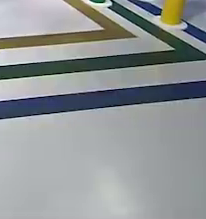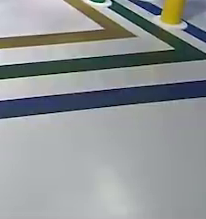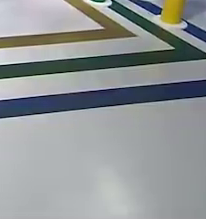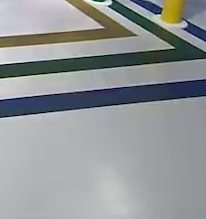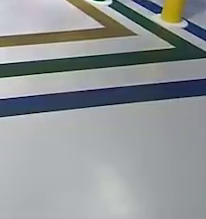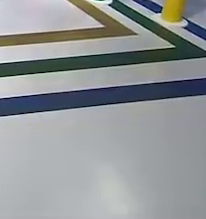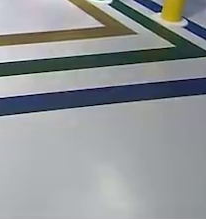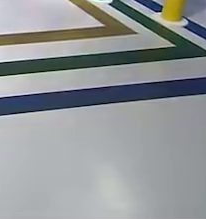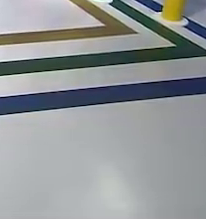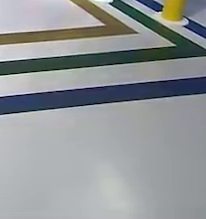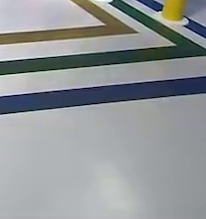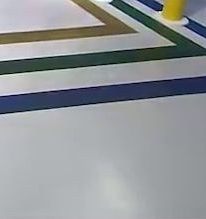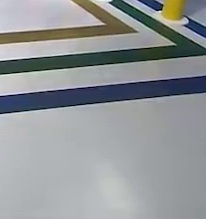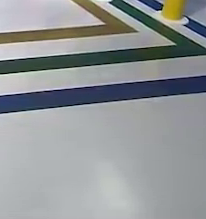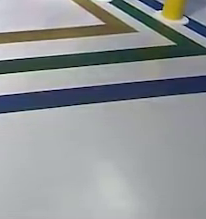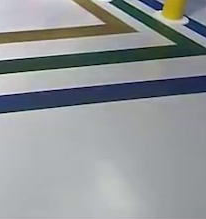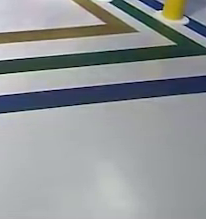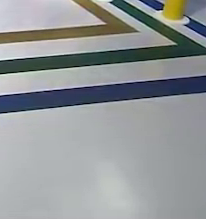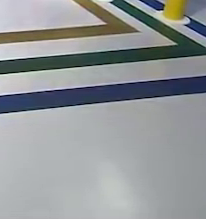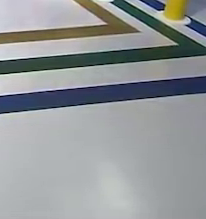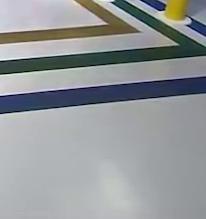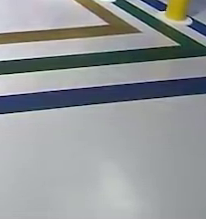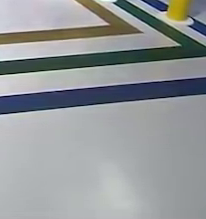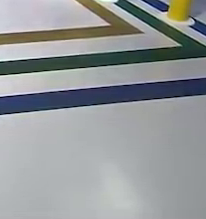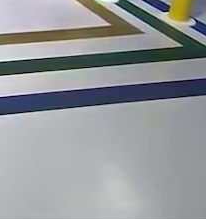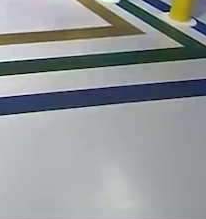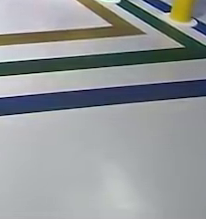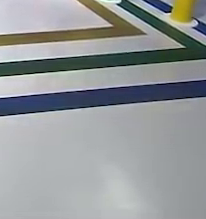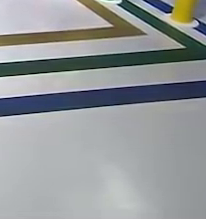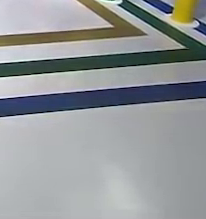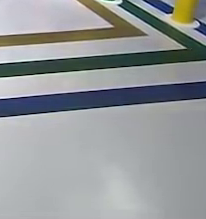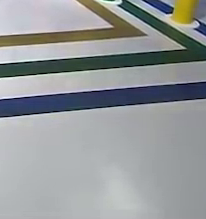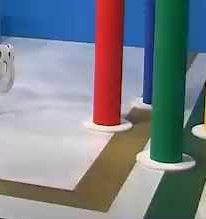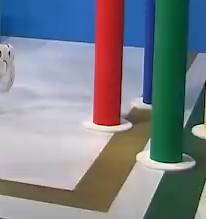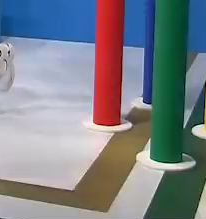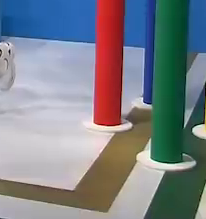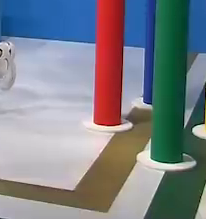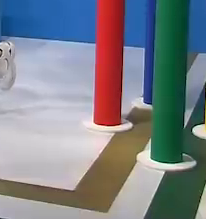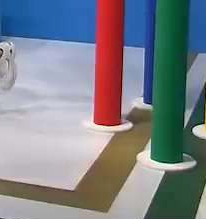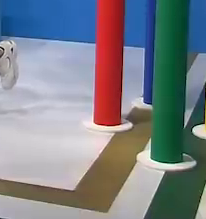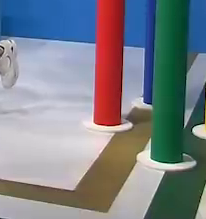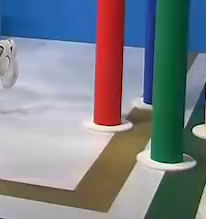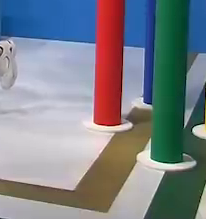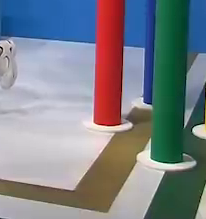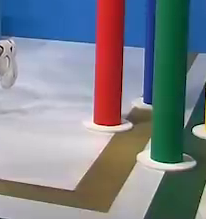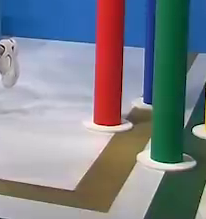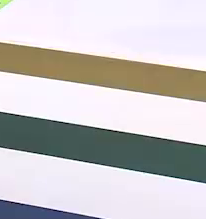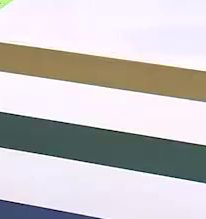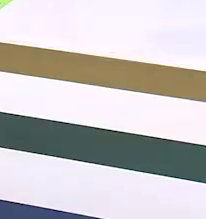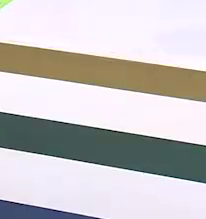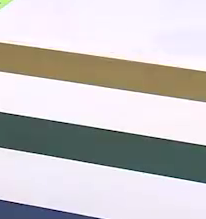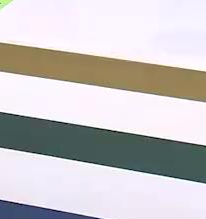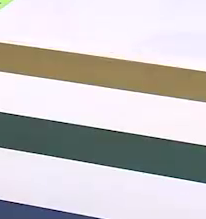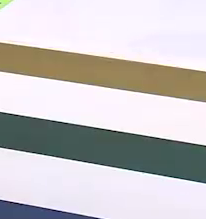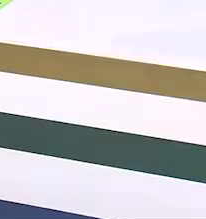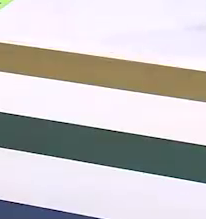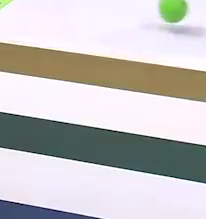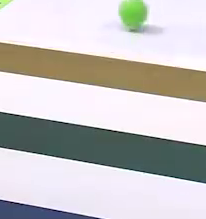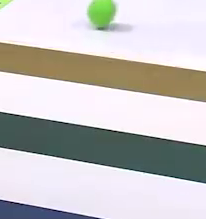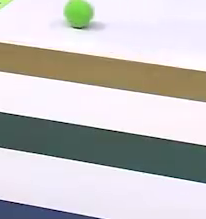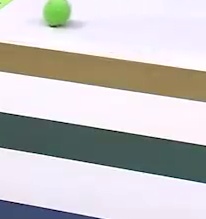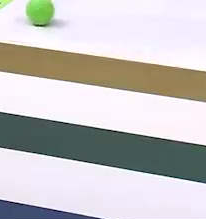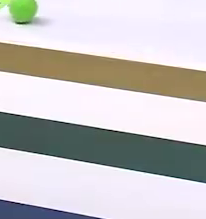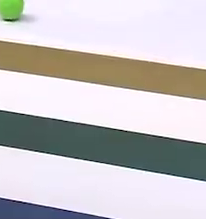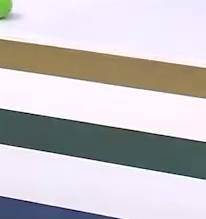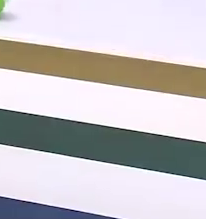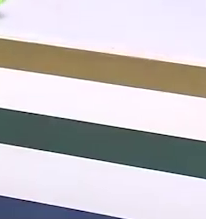tocando. No necesariamente tiene que quedar en medio. ¡Vamos, vamos! Tienes que colocar 4 al menos. ¡Ahí está! Tienes 30